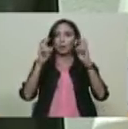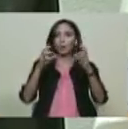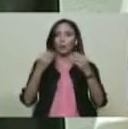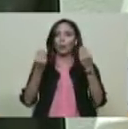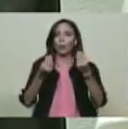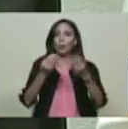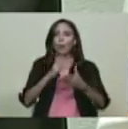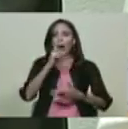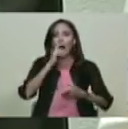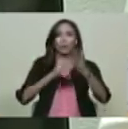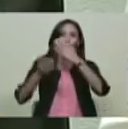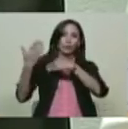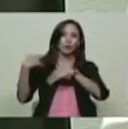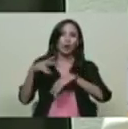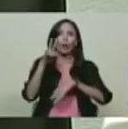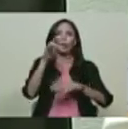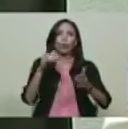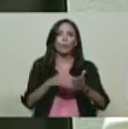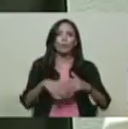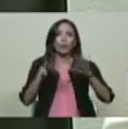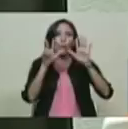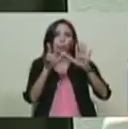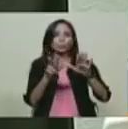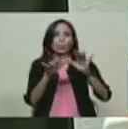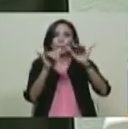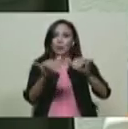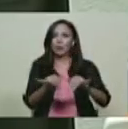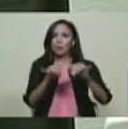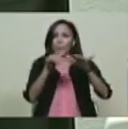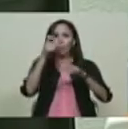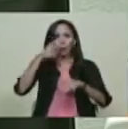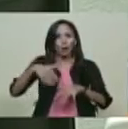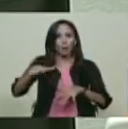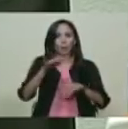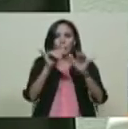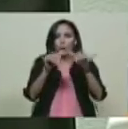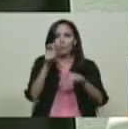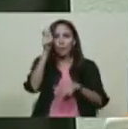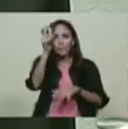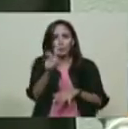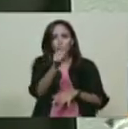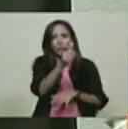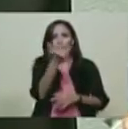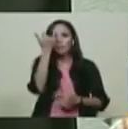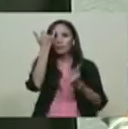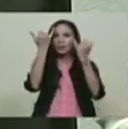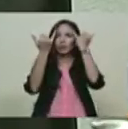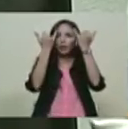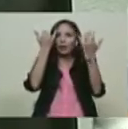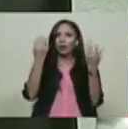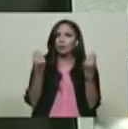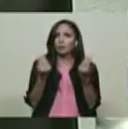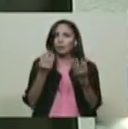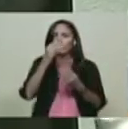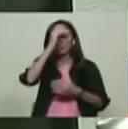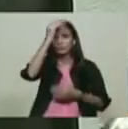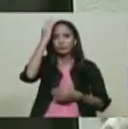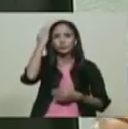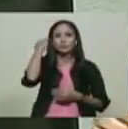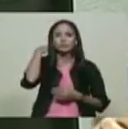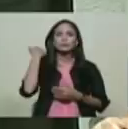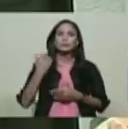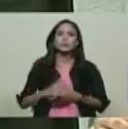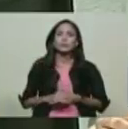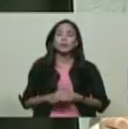que ocurrió en el año 2008, donde los mismos pueblos y las mismas personas que fueron víctimas de ese